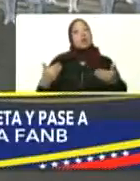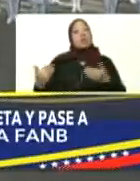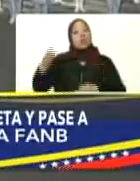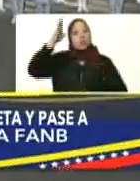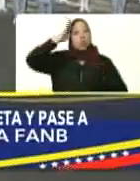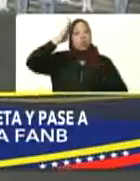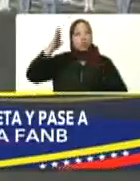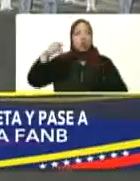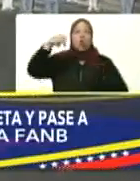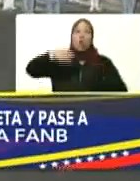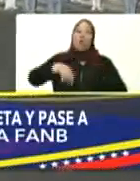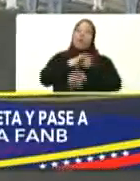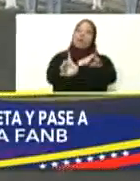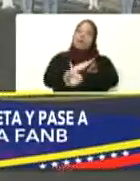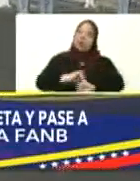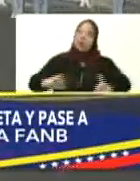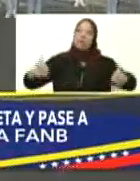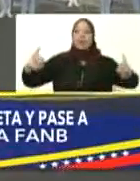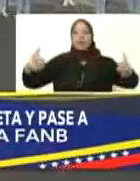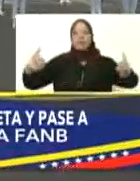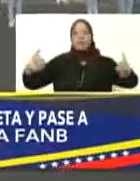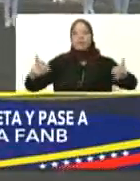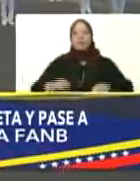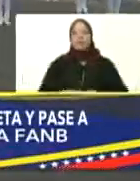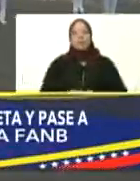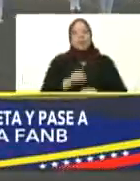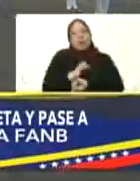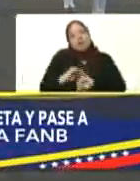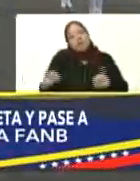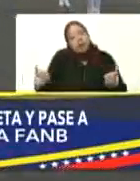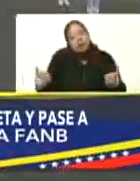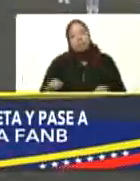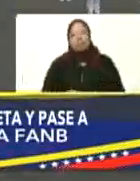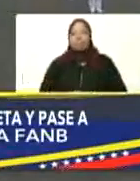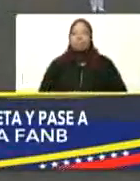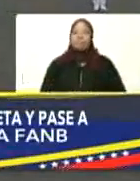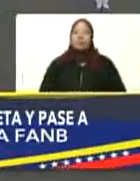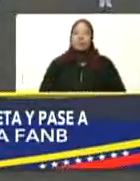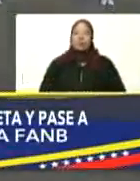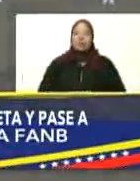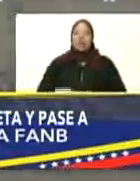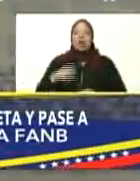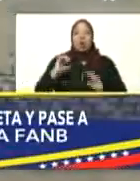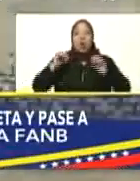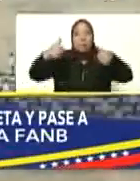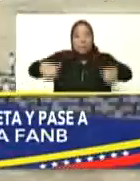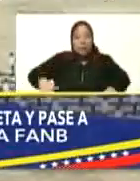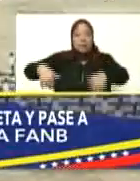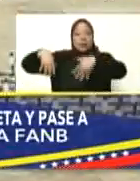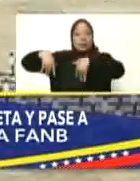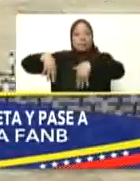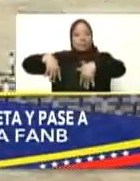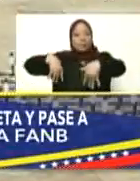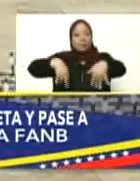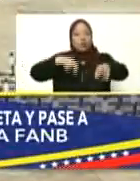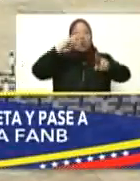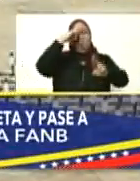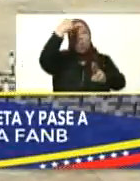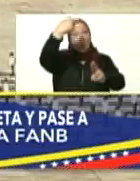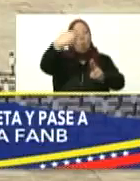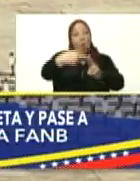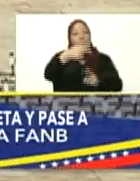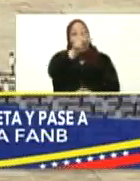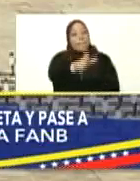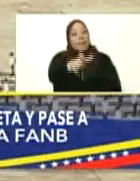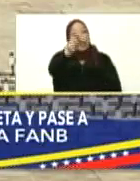manera satisfactoria han alcanzado. Desfile de honor de los tenientes y tenientes de